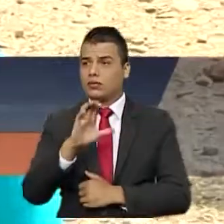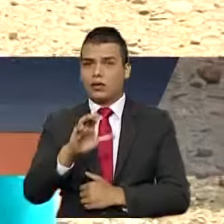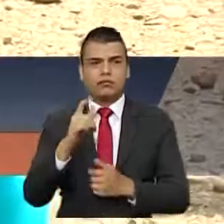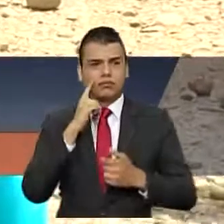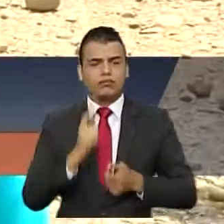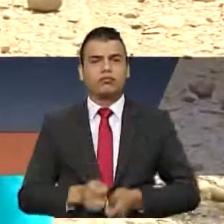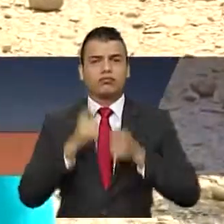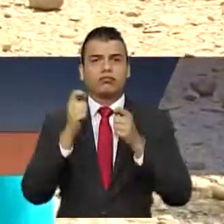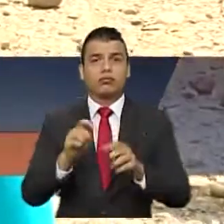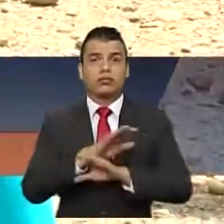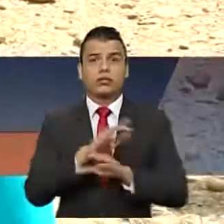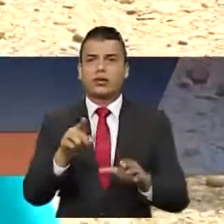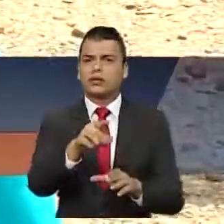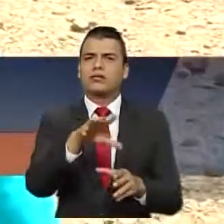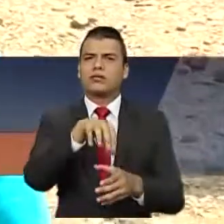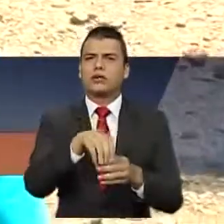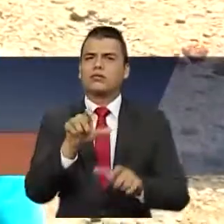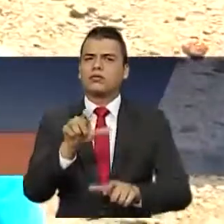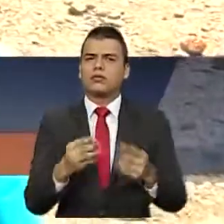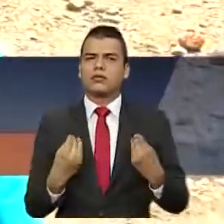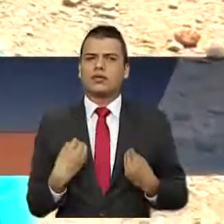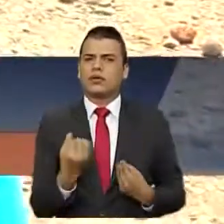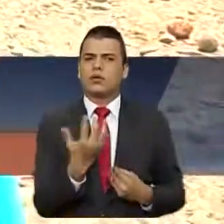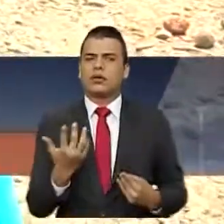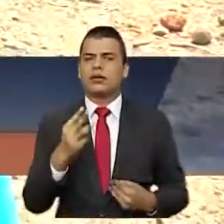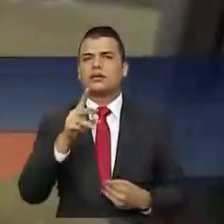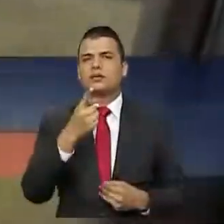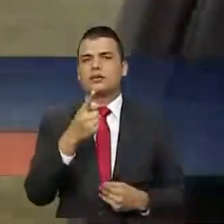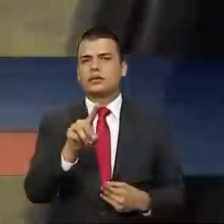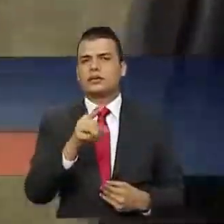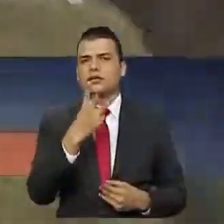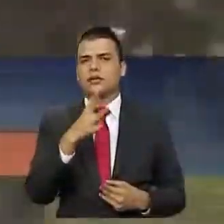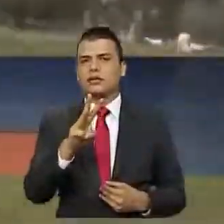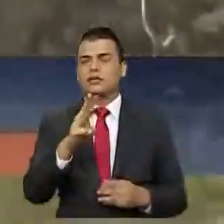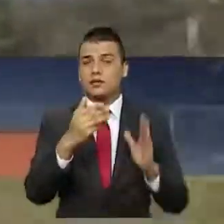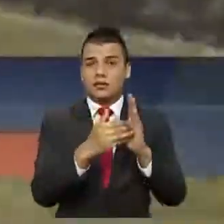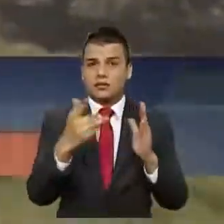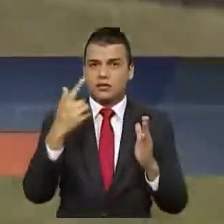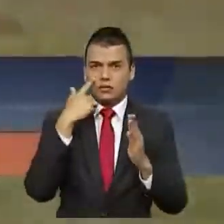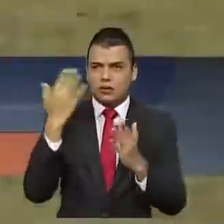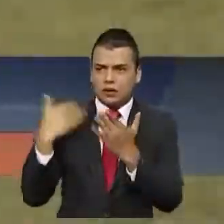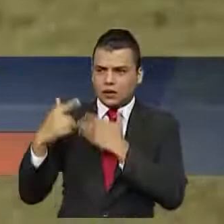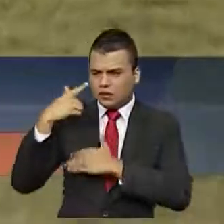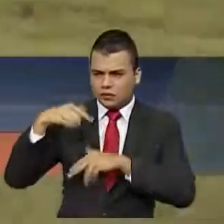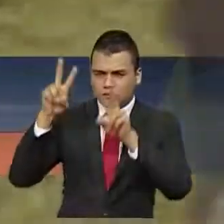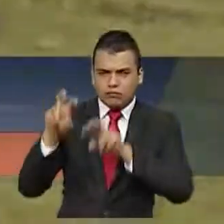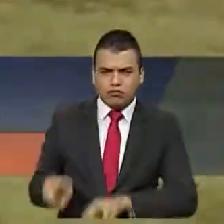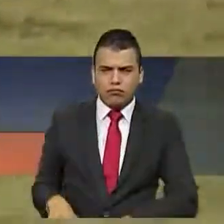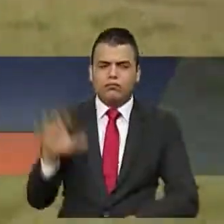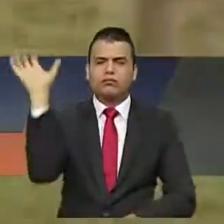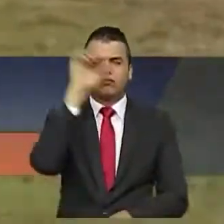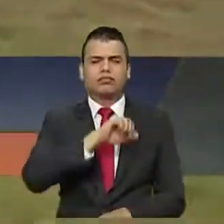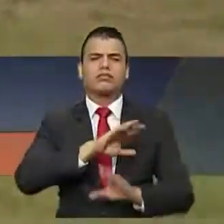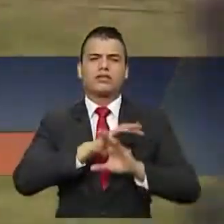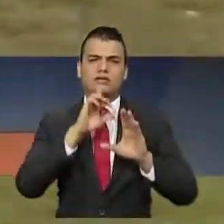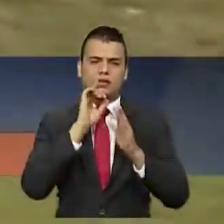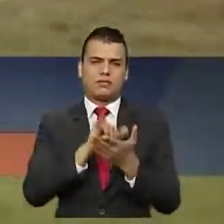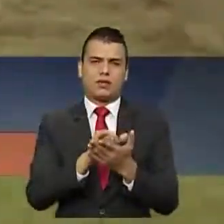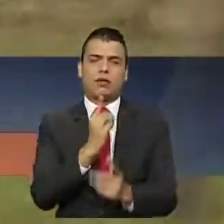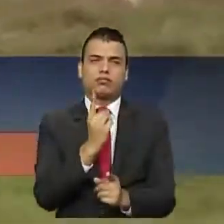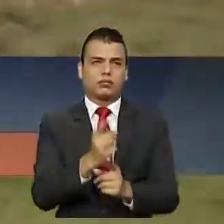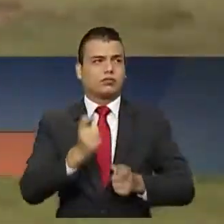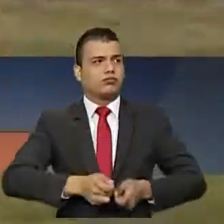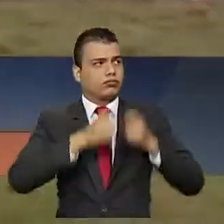una población de cerca de 13.000 habitantes, fue tomada luego de unos estudios técnicos. Para que